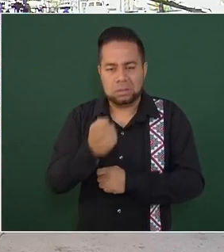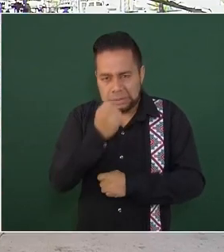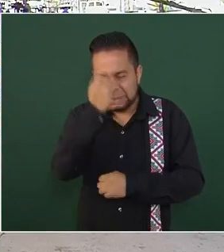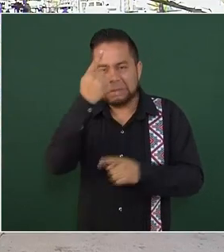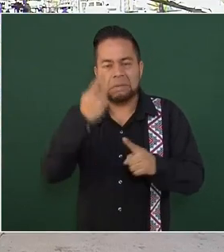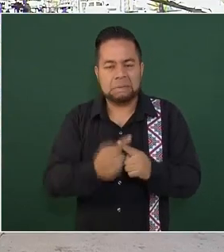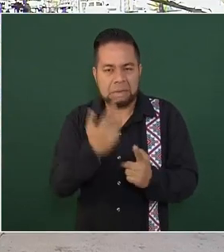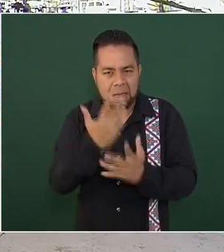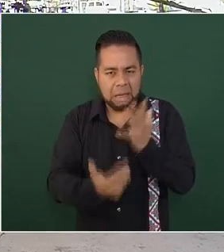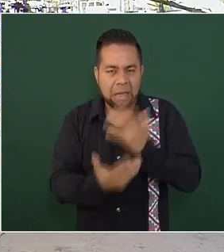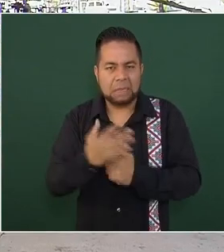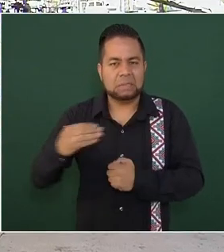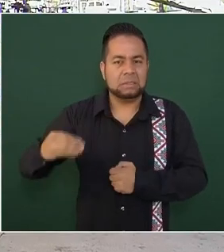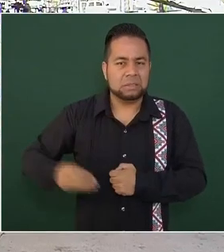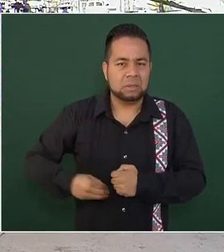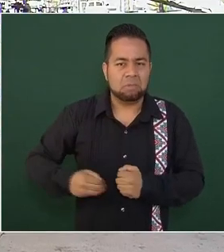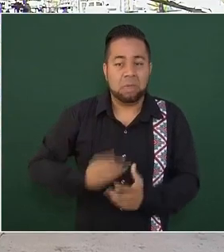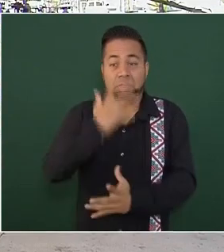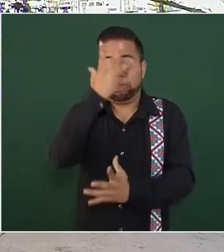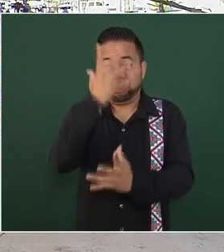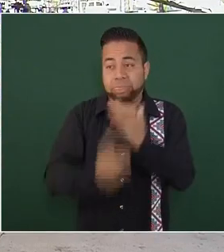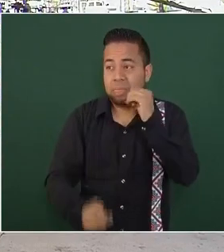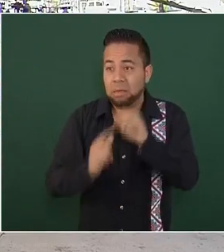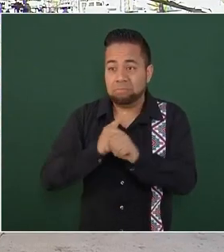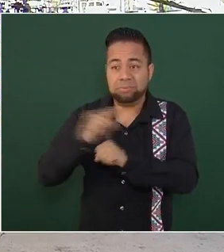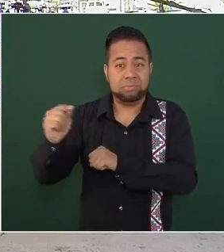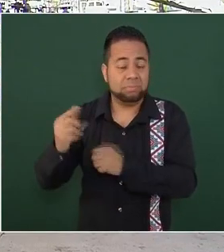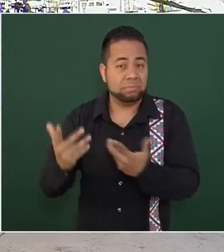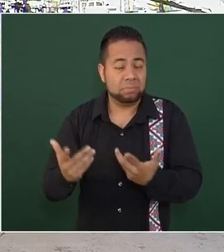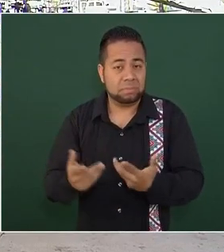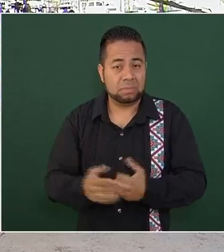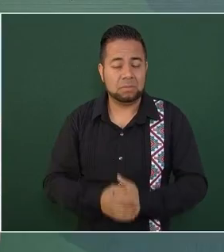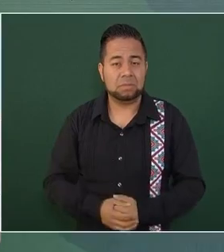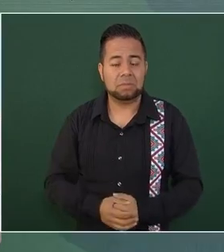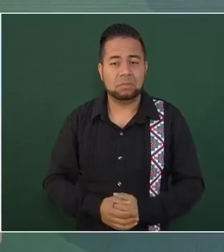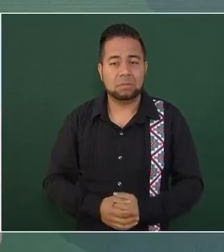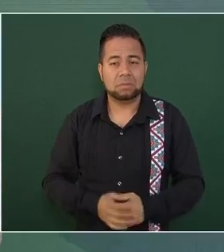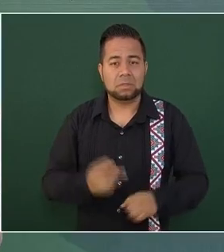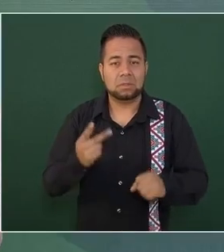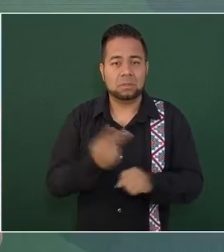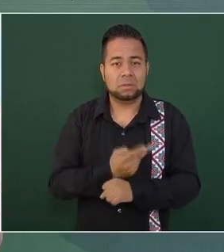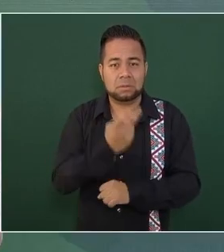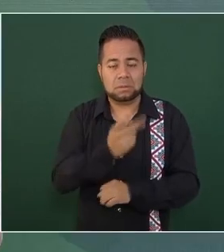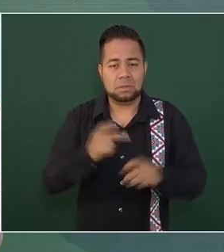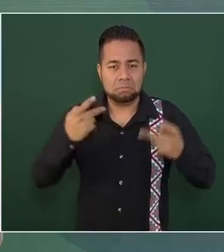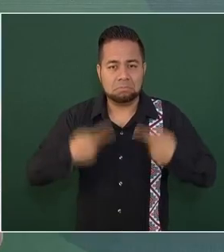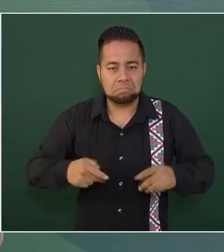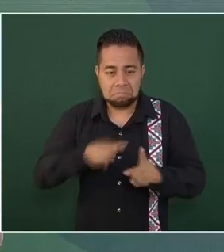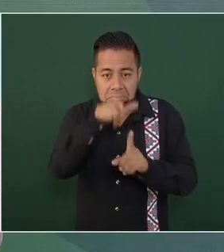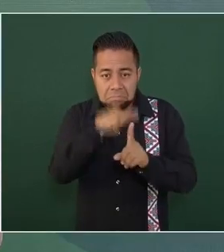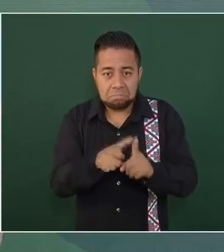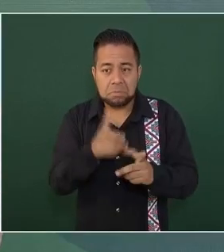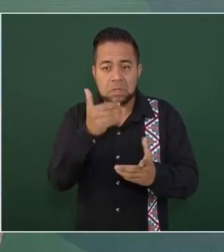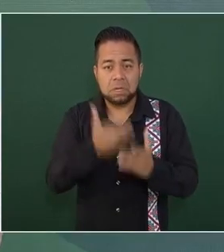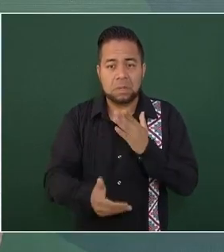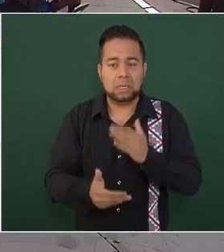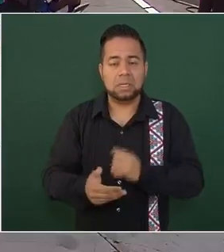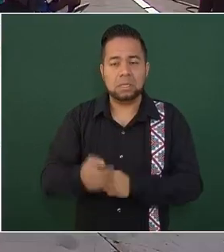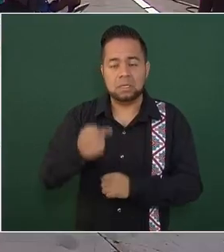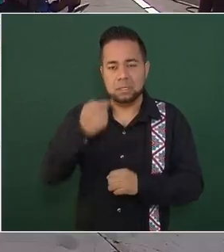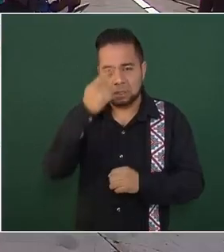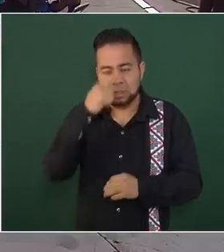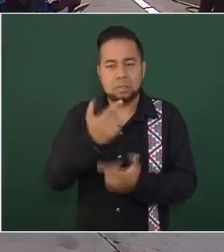intelectual se fugara el caso es que este sujeto ahora está libre